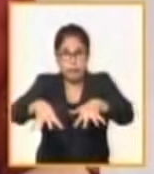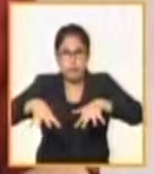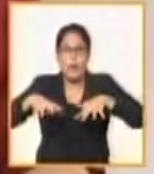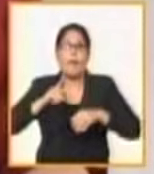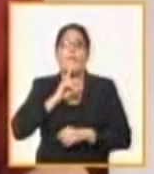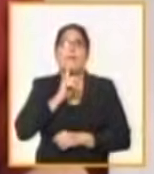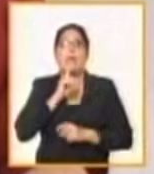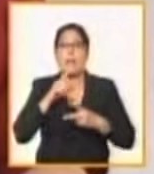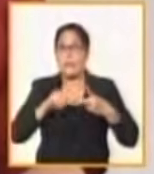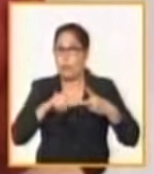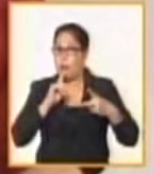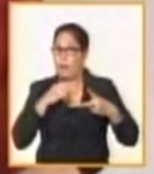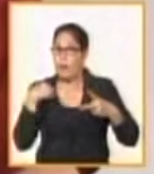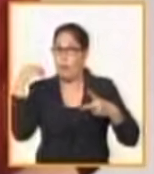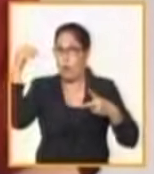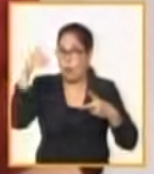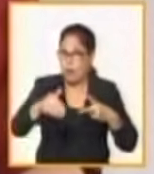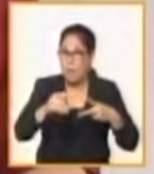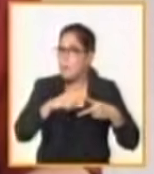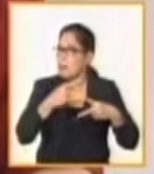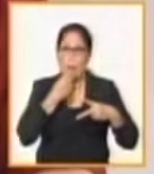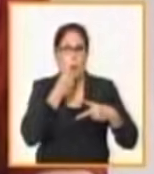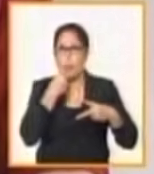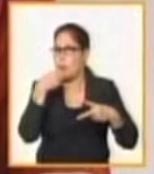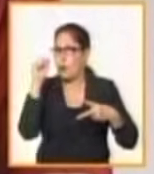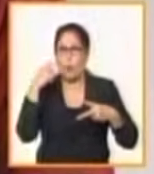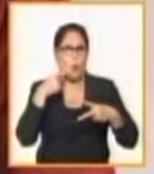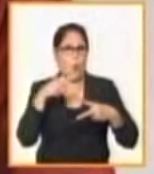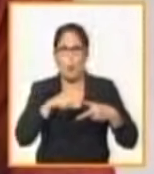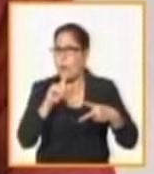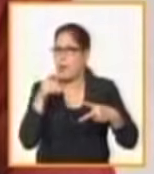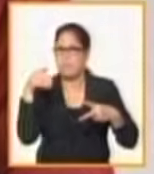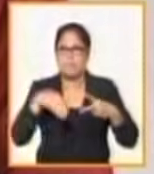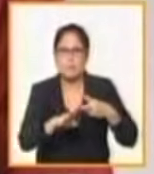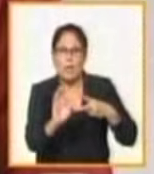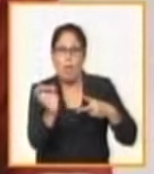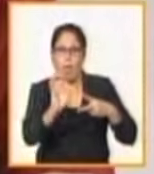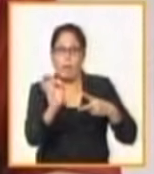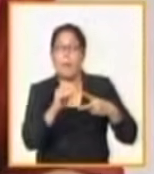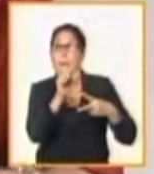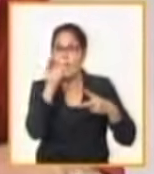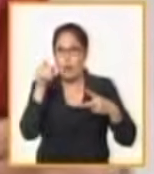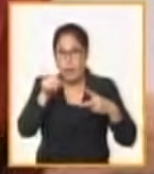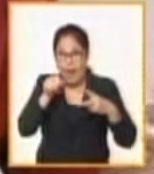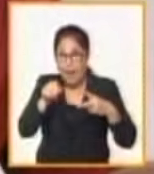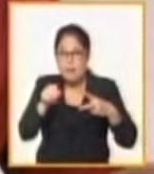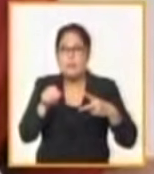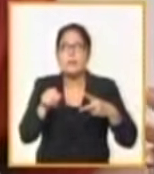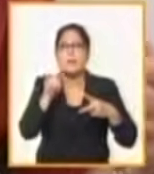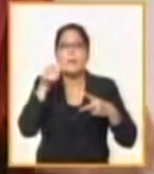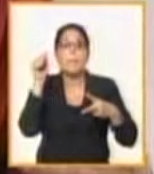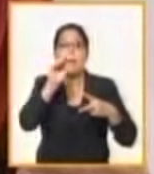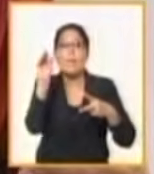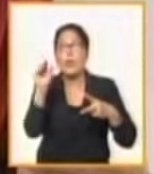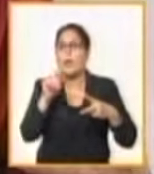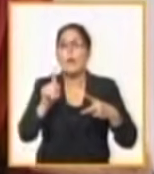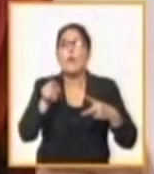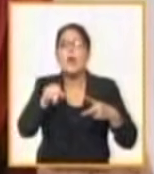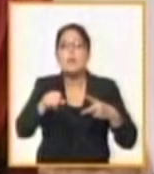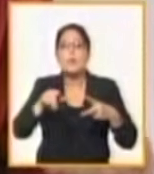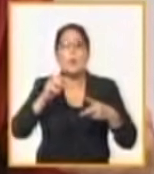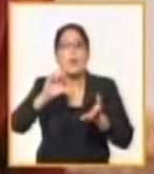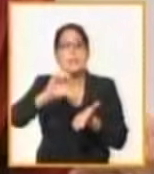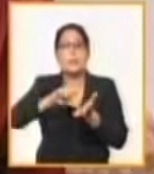icónicas para mí porque estas dos mujeres crearon instituciones muy importantes. La biblioteca se convirtió, más que en una biblioteca, en un centro cultural